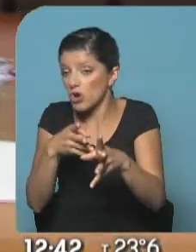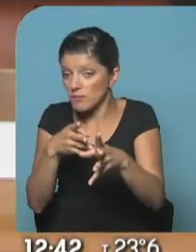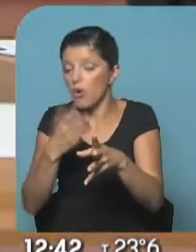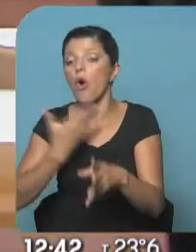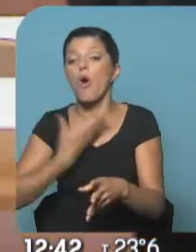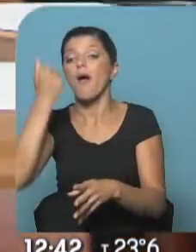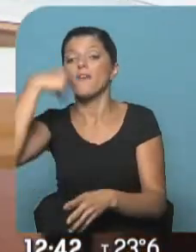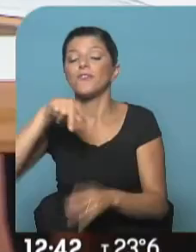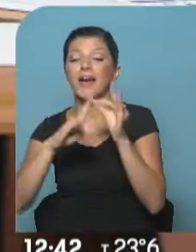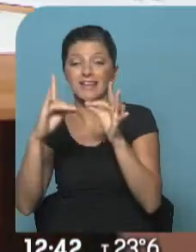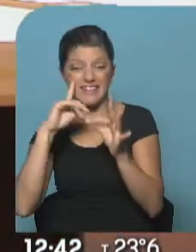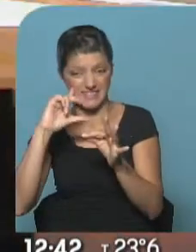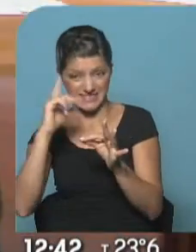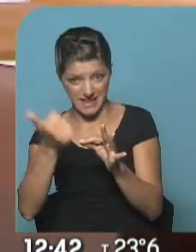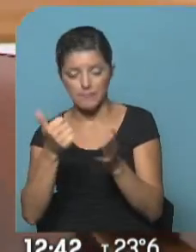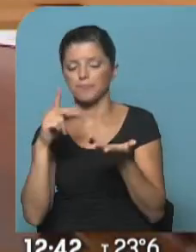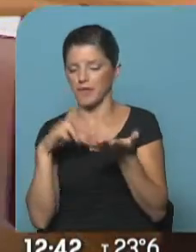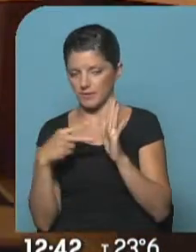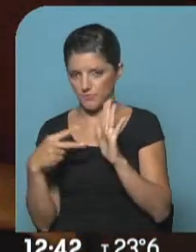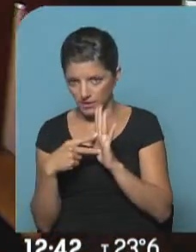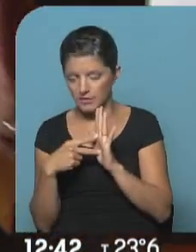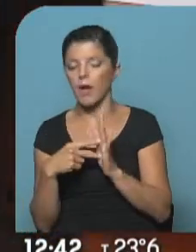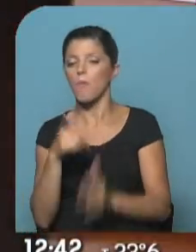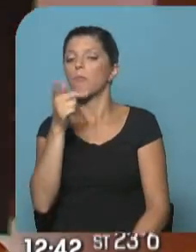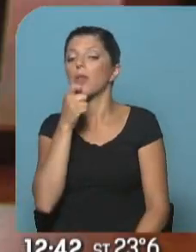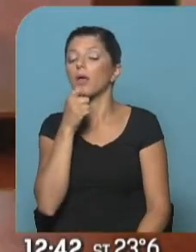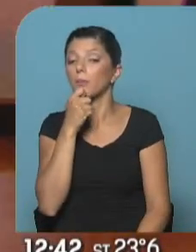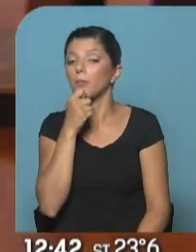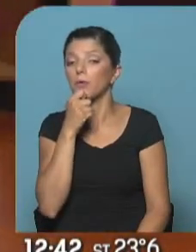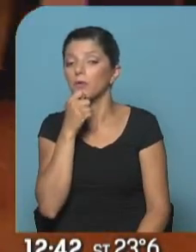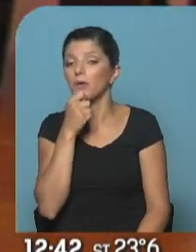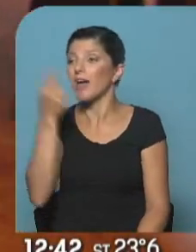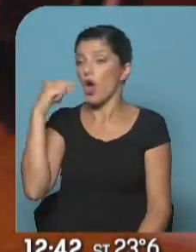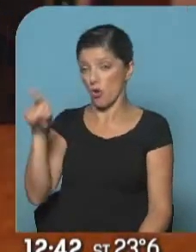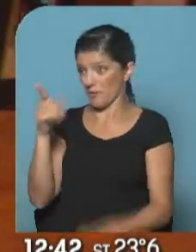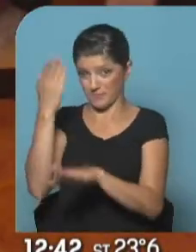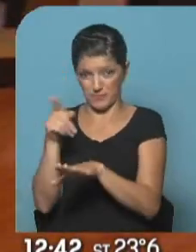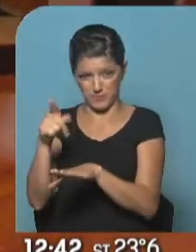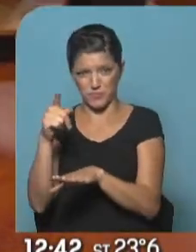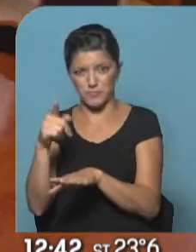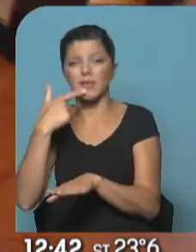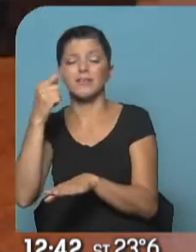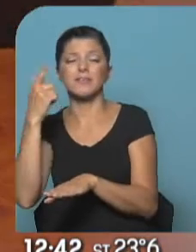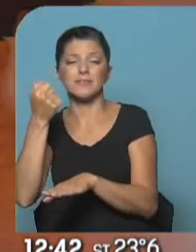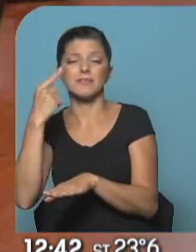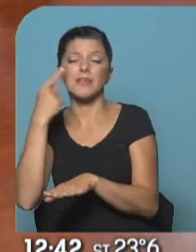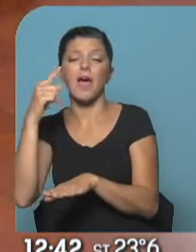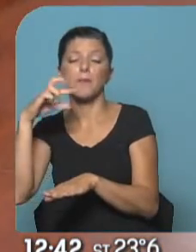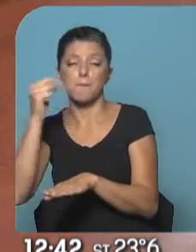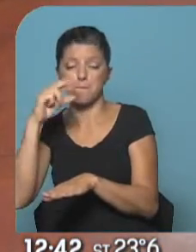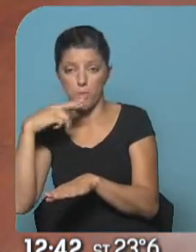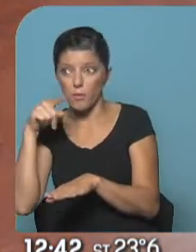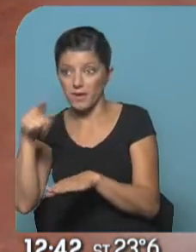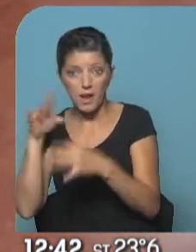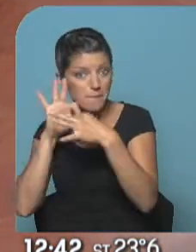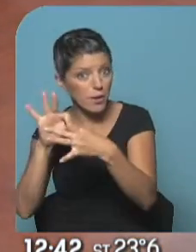de gente, como en el caso del atacante proveniente de Uzbekistán, que no tenía una relación directa con ninguna organización terrorista,